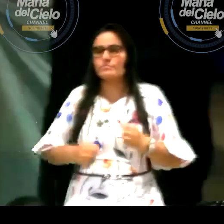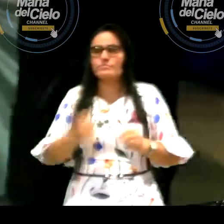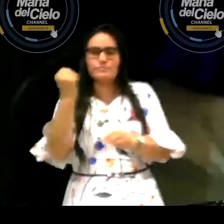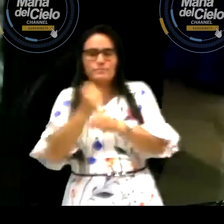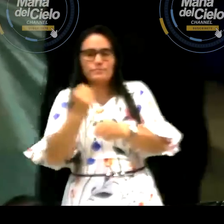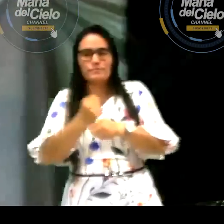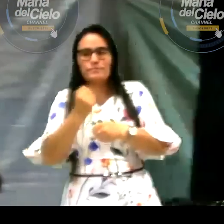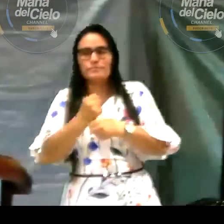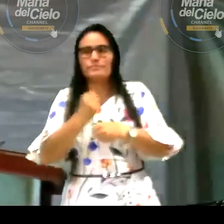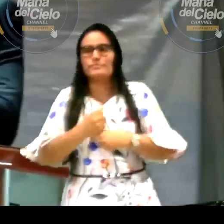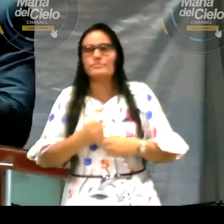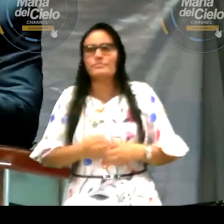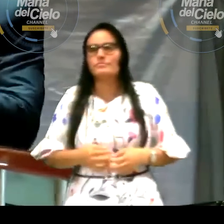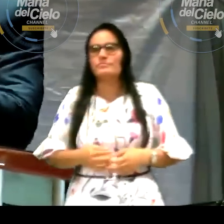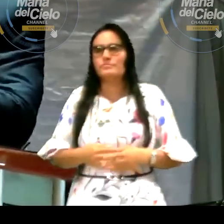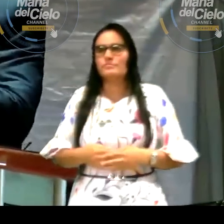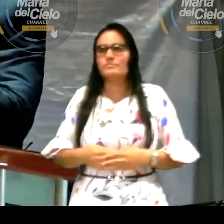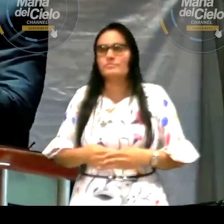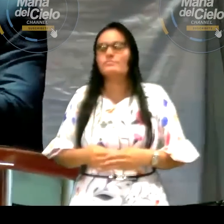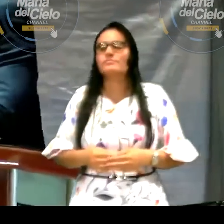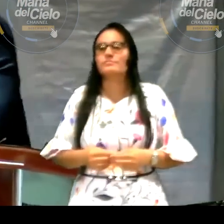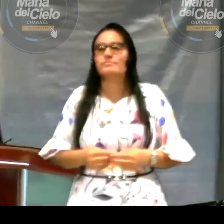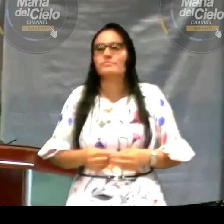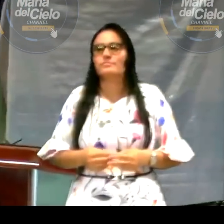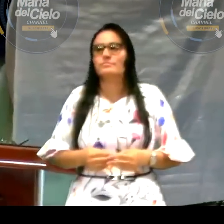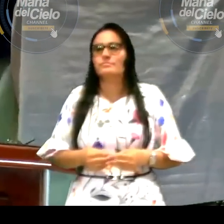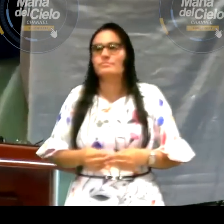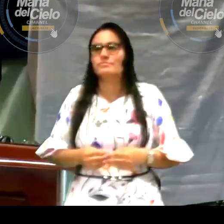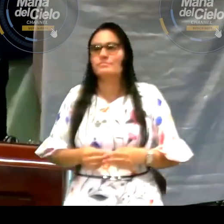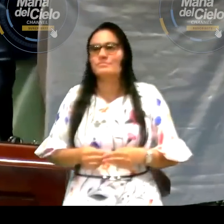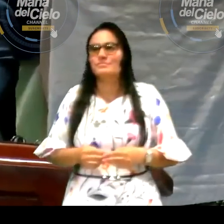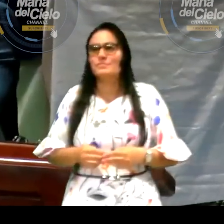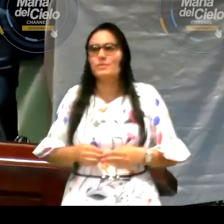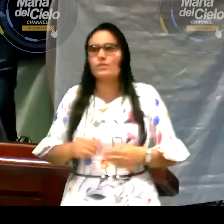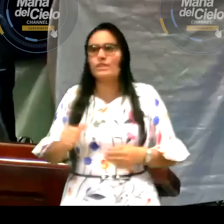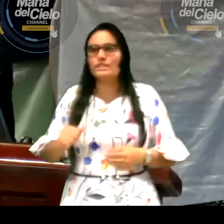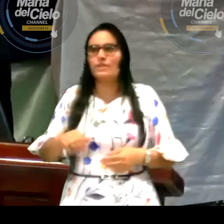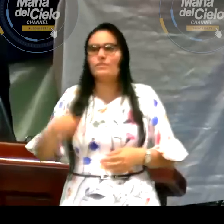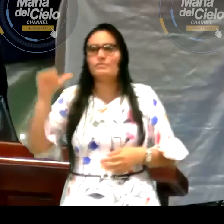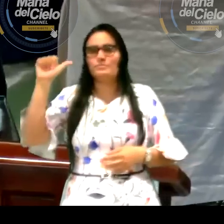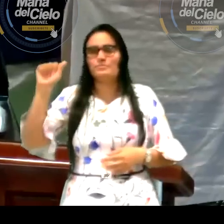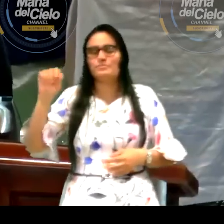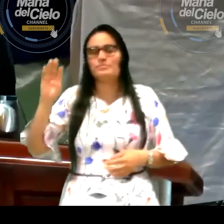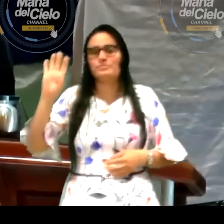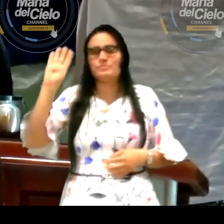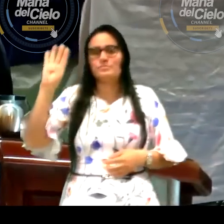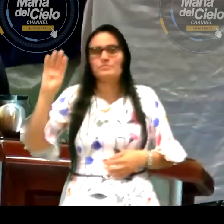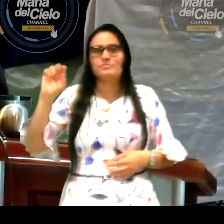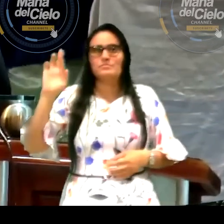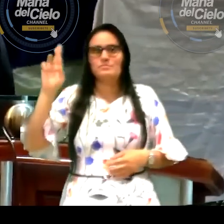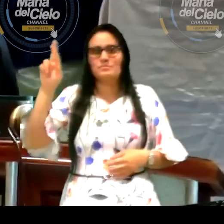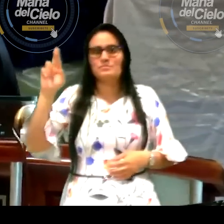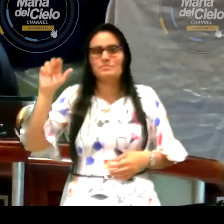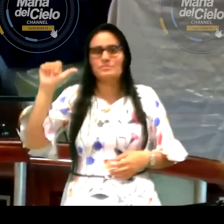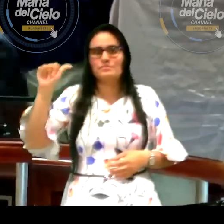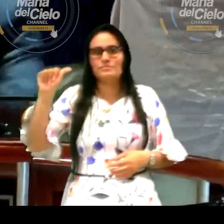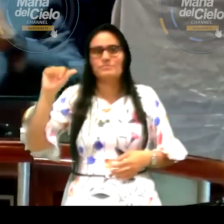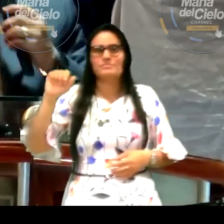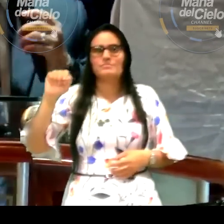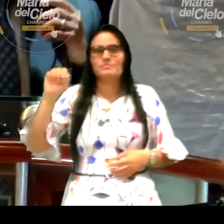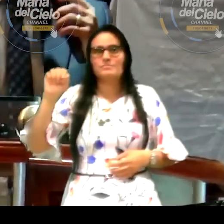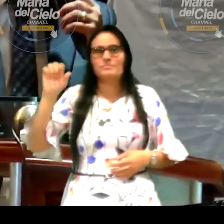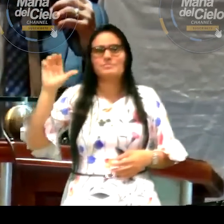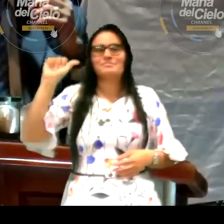podemos olvidarnos de la historia. Esta no es cualquier iglesia. Esta es la iglesia que tiene al Dios vivo y